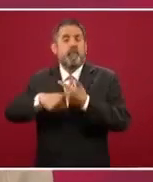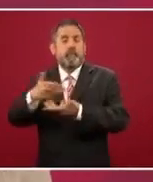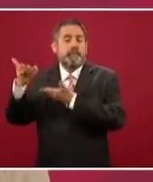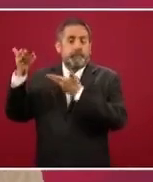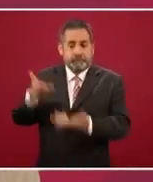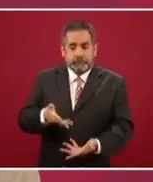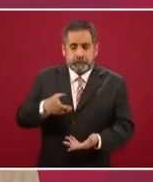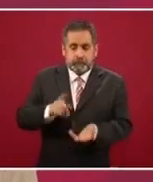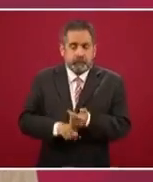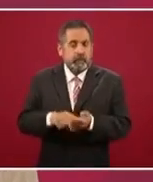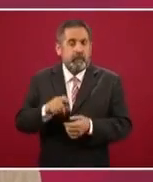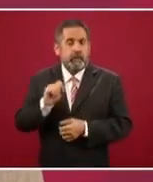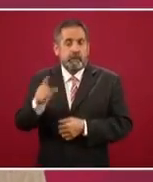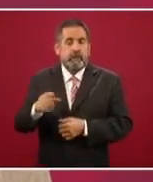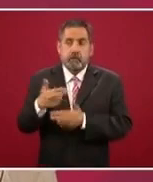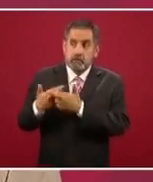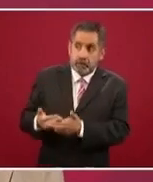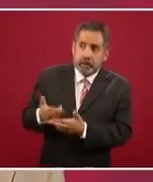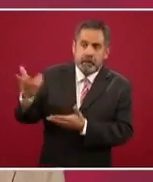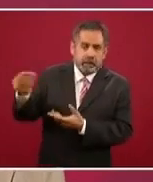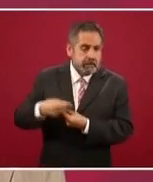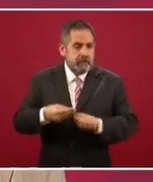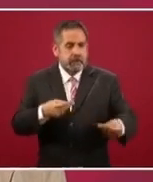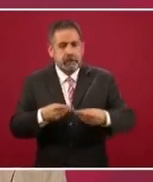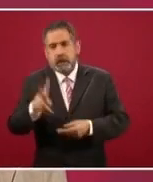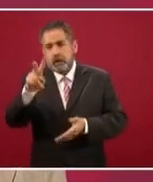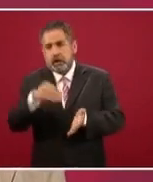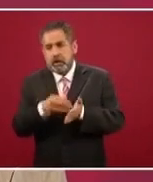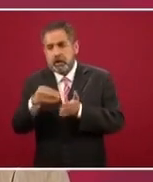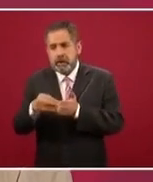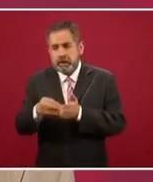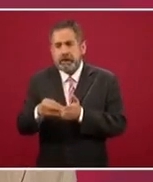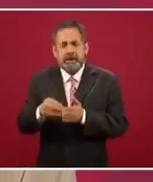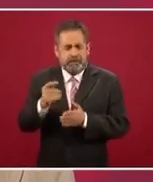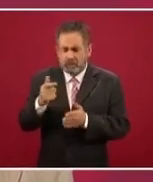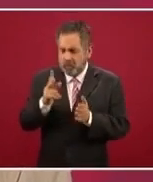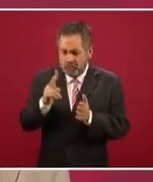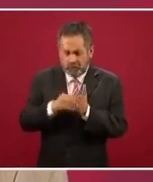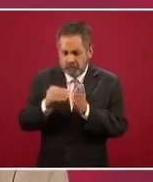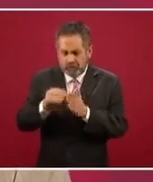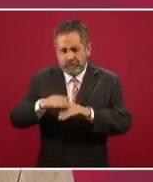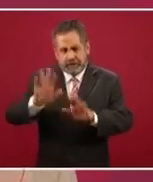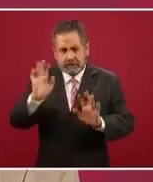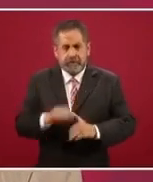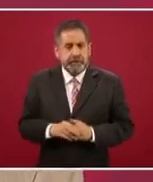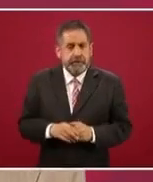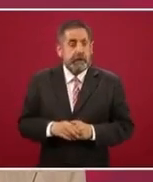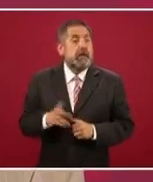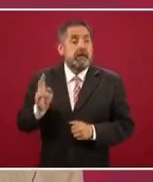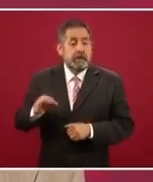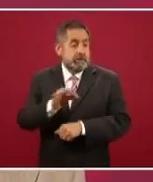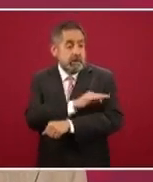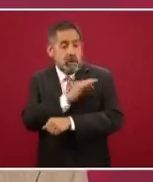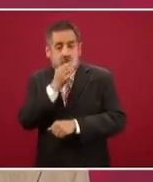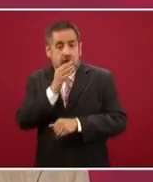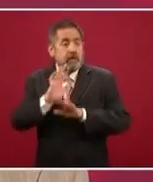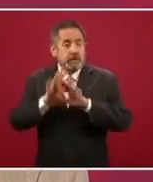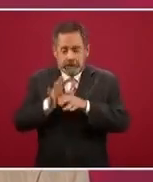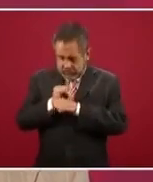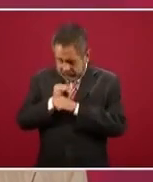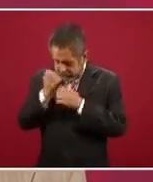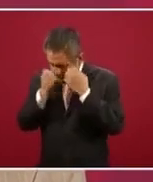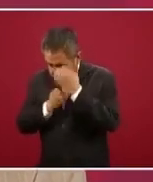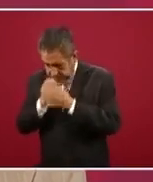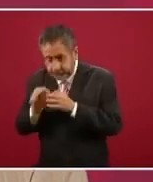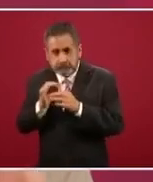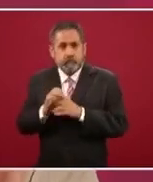las vacunas remanentes que eran 2 millones, un poquito más de 2 millones. Esas vacunas ya fueron inspeccionadas